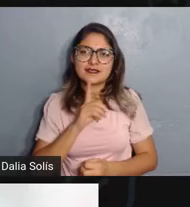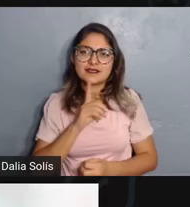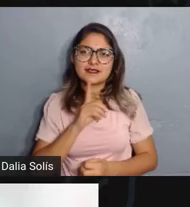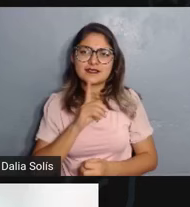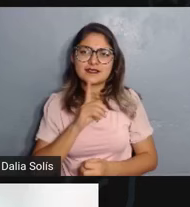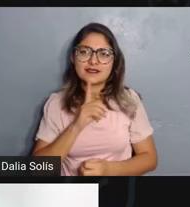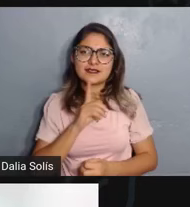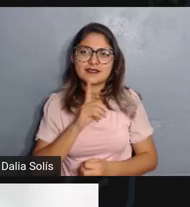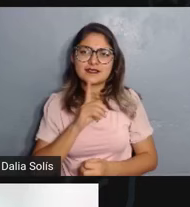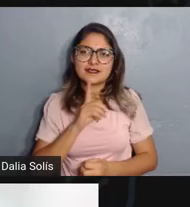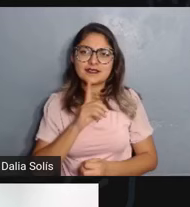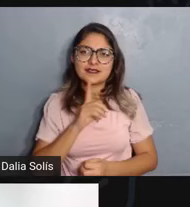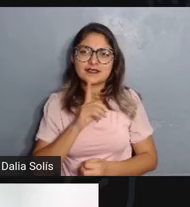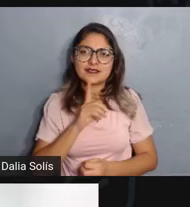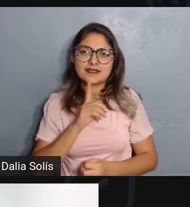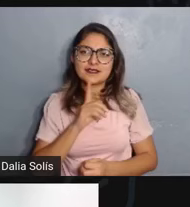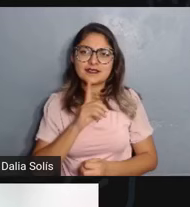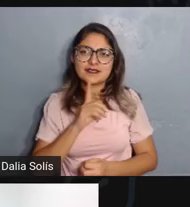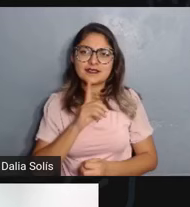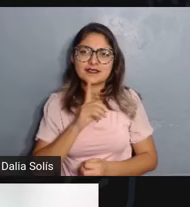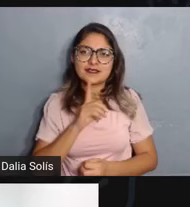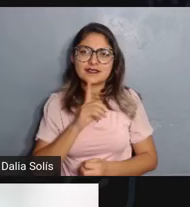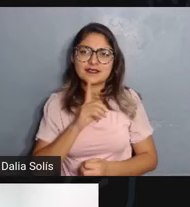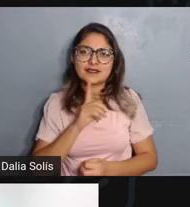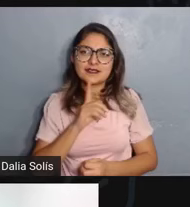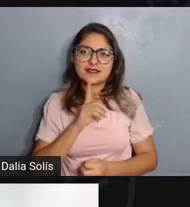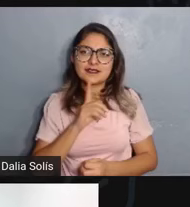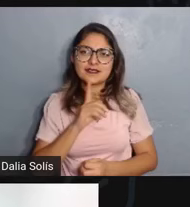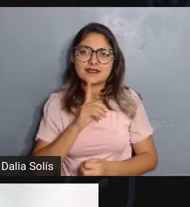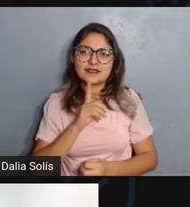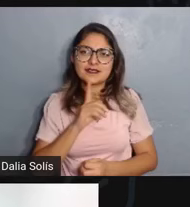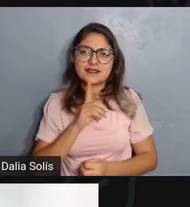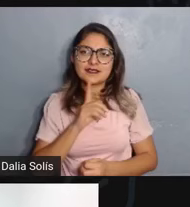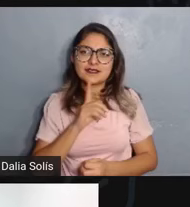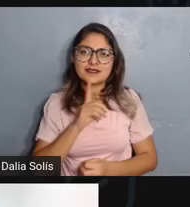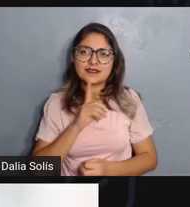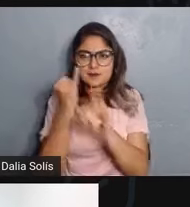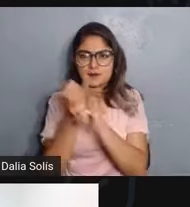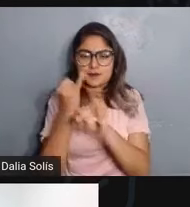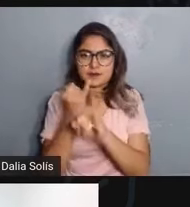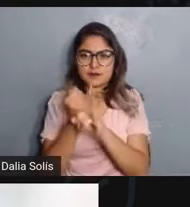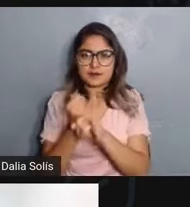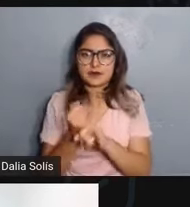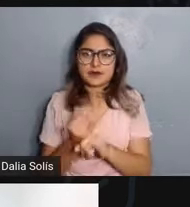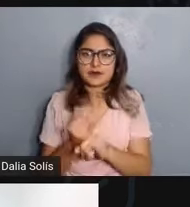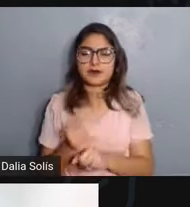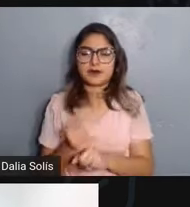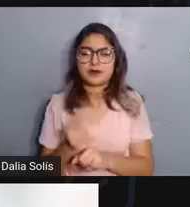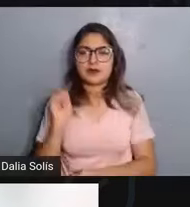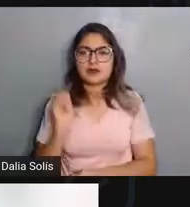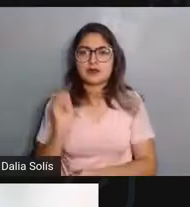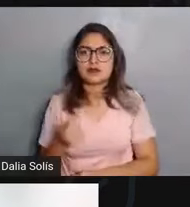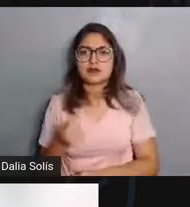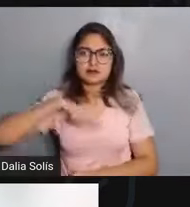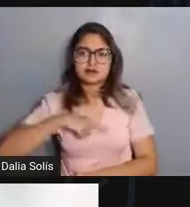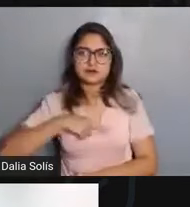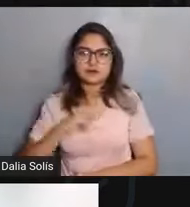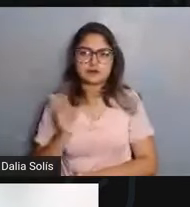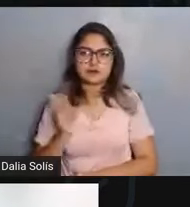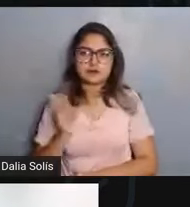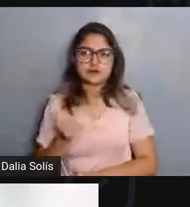más integral, porque las personas profesionales de la salud tienen que empezar a tomar en consideración. ¿Qué van a